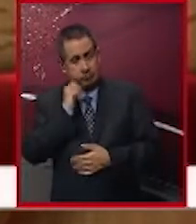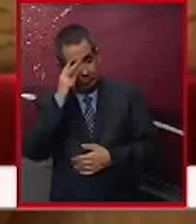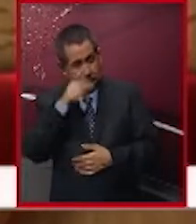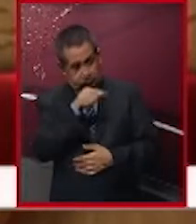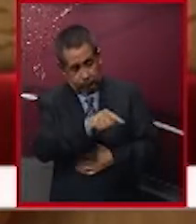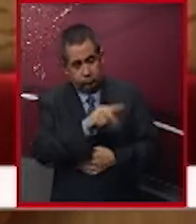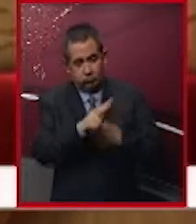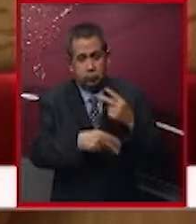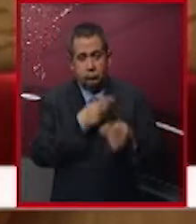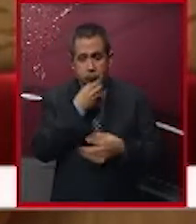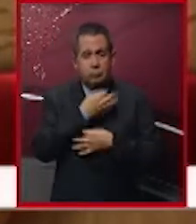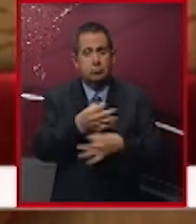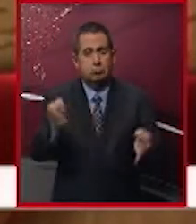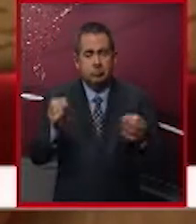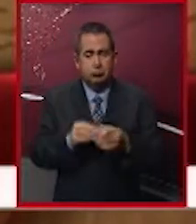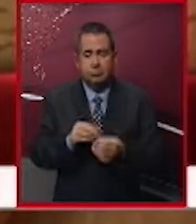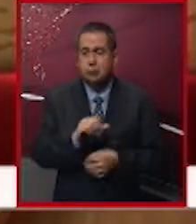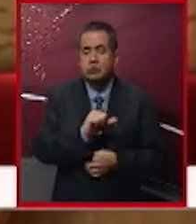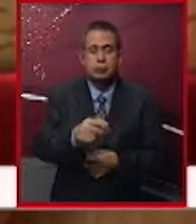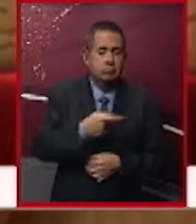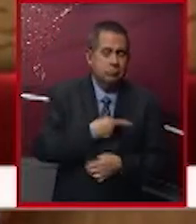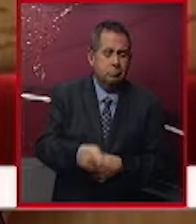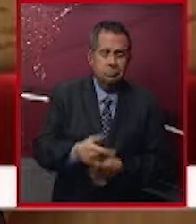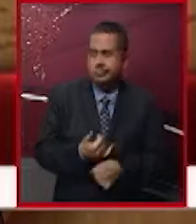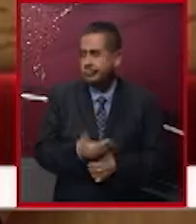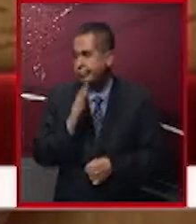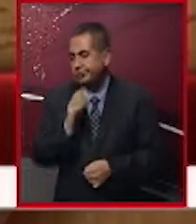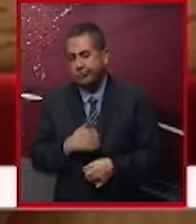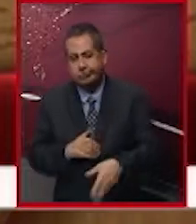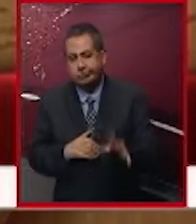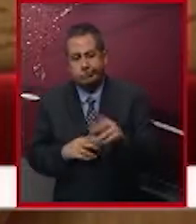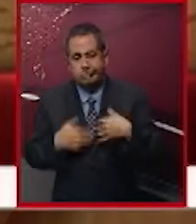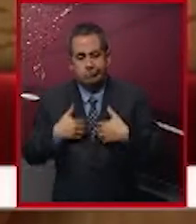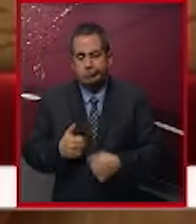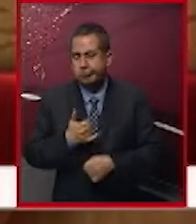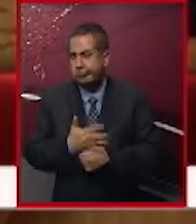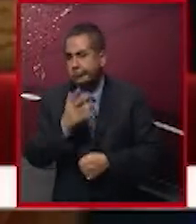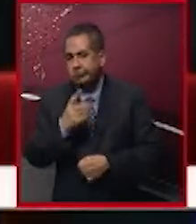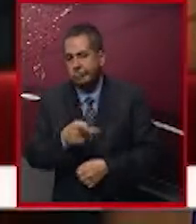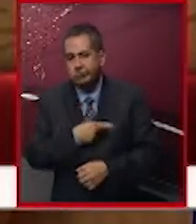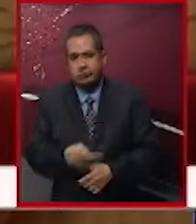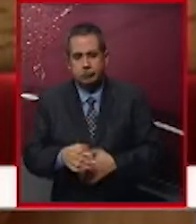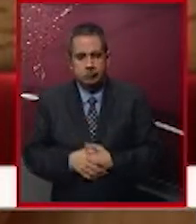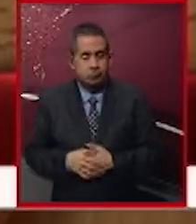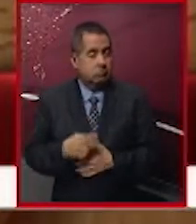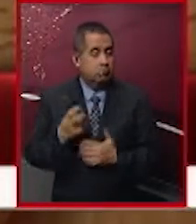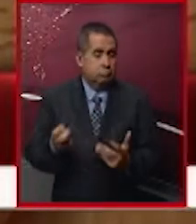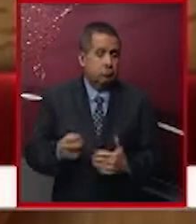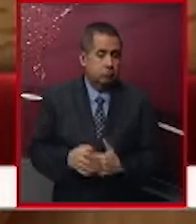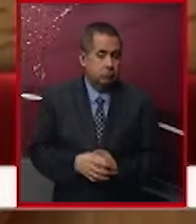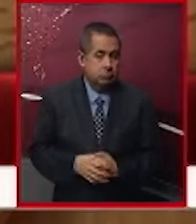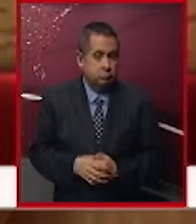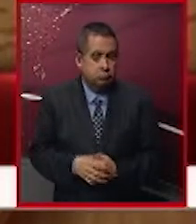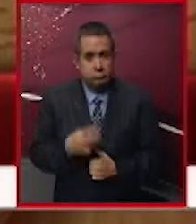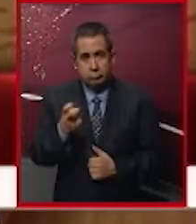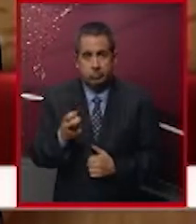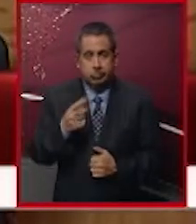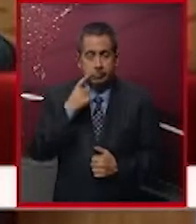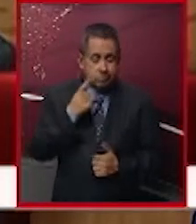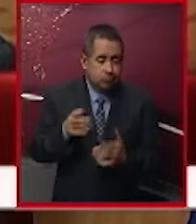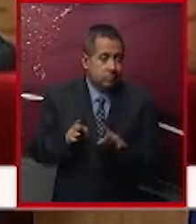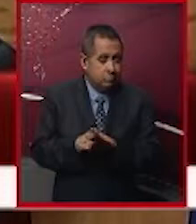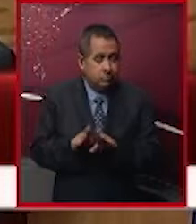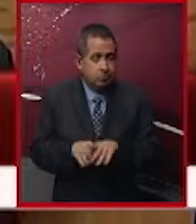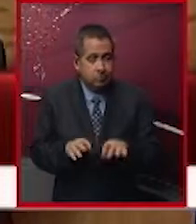República que a usted los pobres le estorban y que no los entiende. Y entonces, pues haber